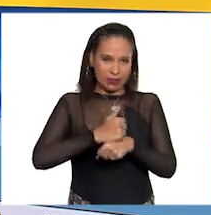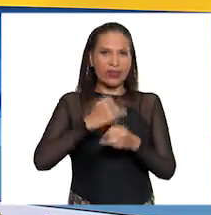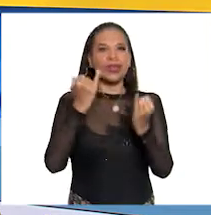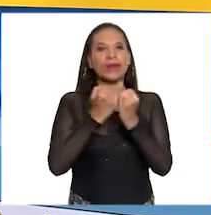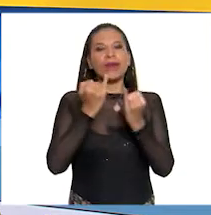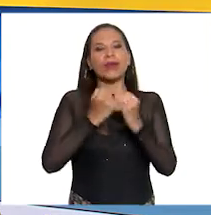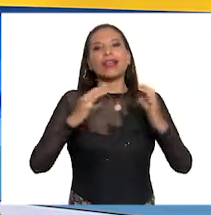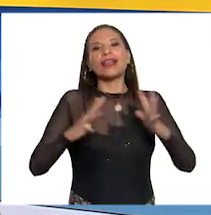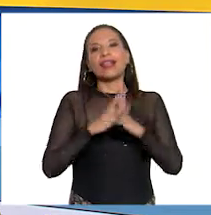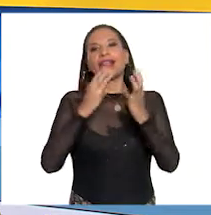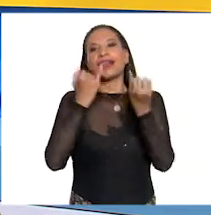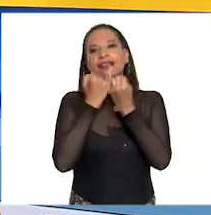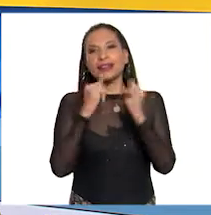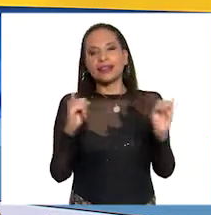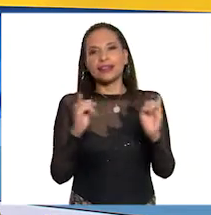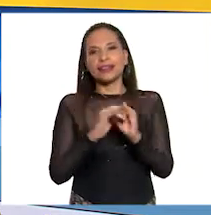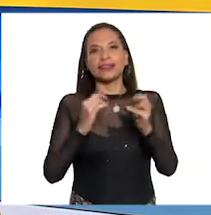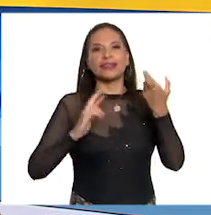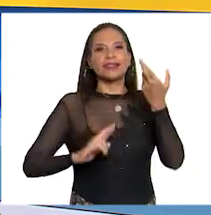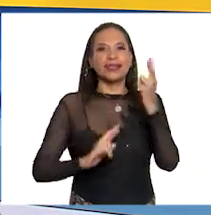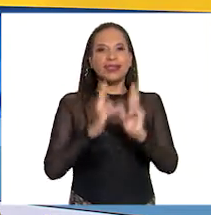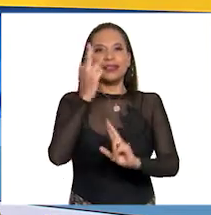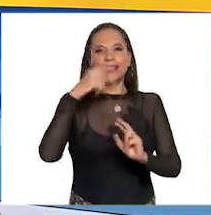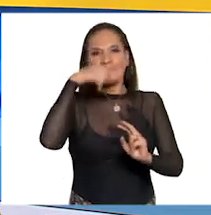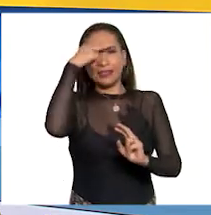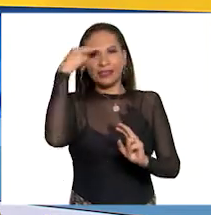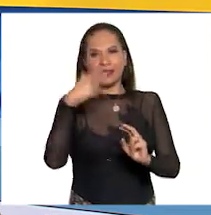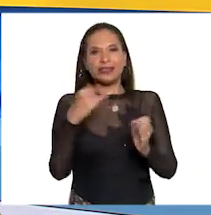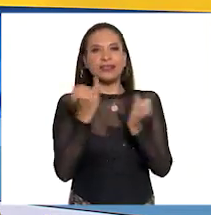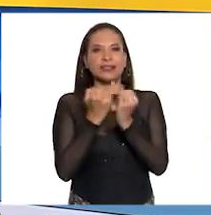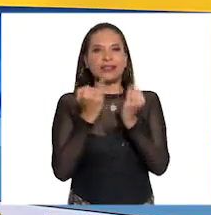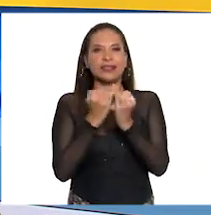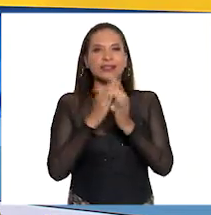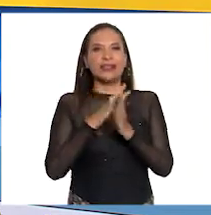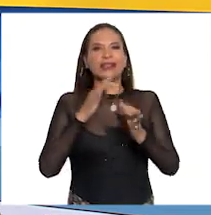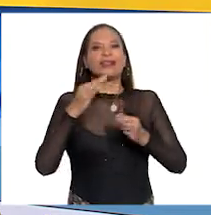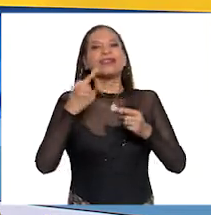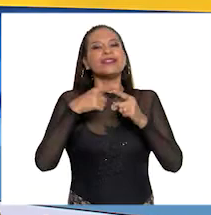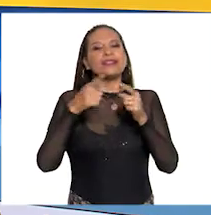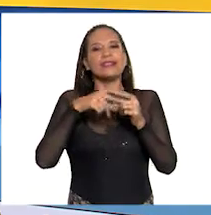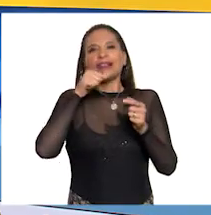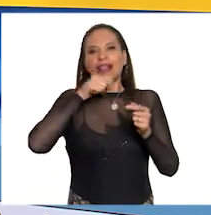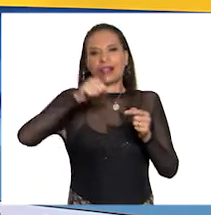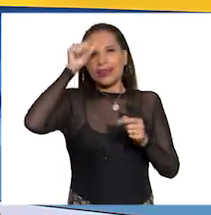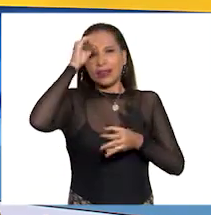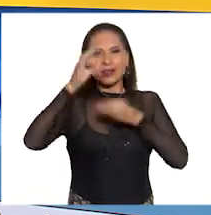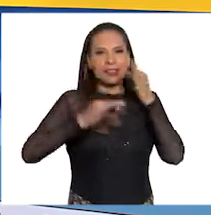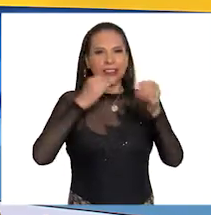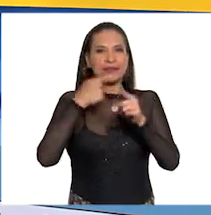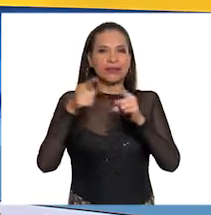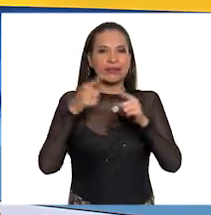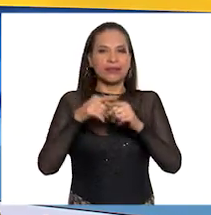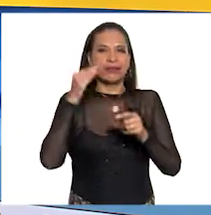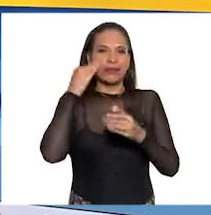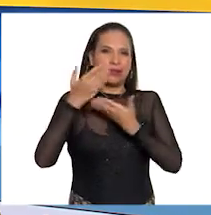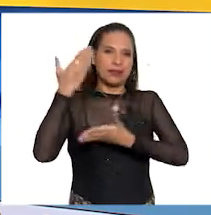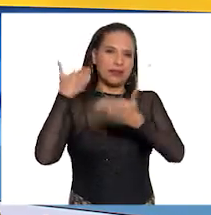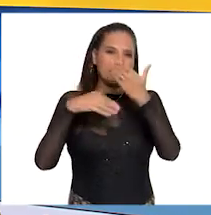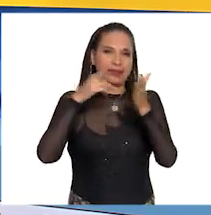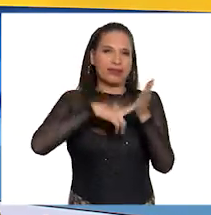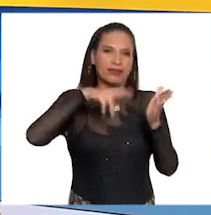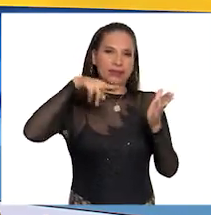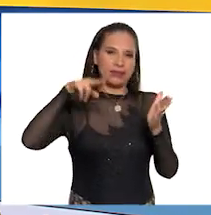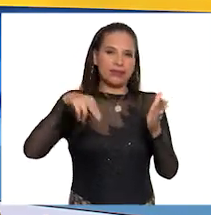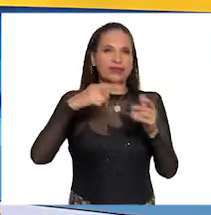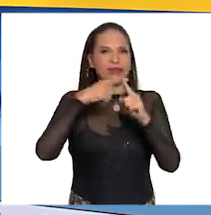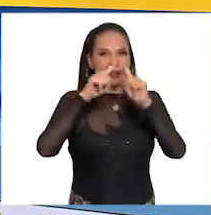por la Guerra de Independencia, la Revolución Mexicana y hasta las campañas de alfabetización que estaban sucediendo en la época en la que fueron pintados